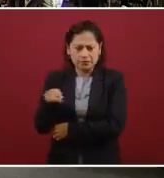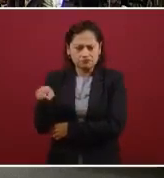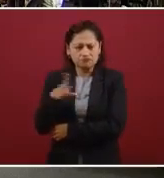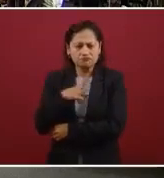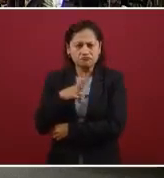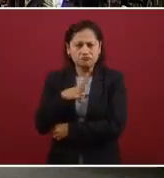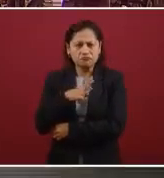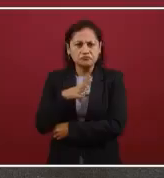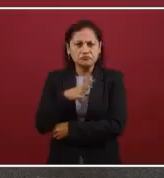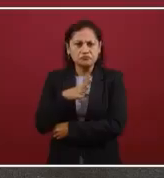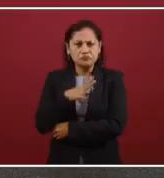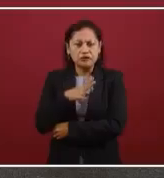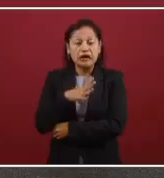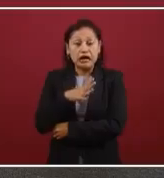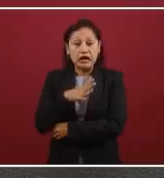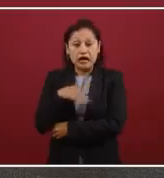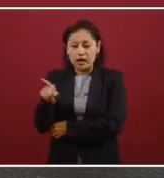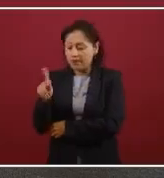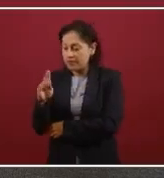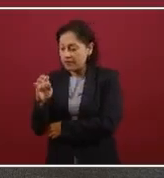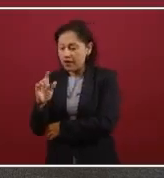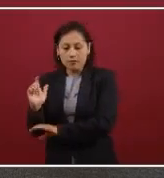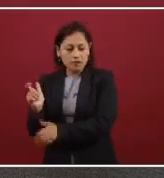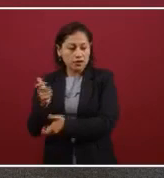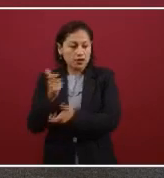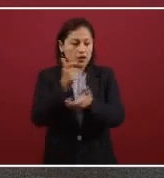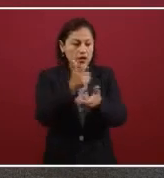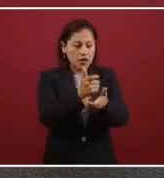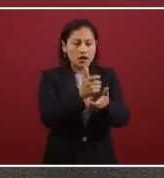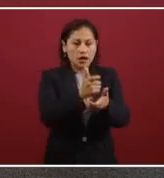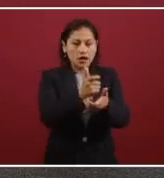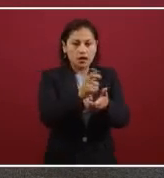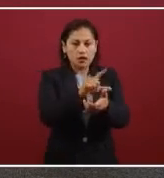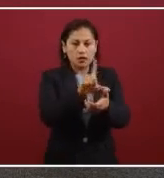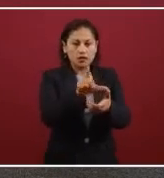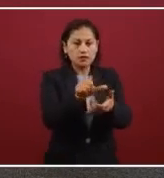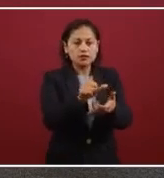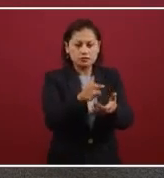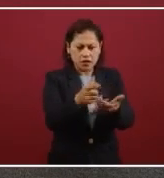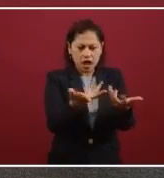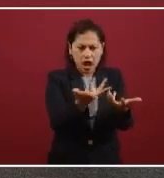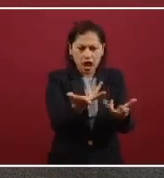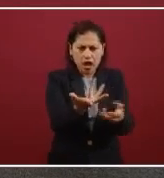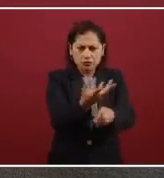Que se dieron los anticipos y nunca se hicieron los carrotanques.